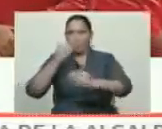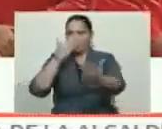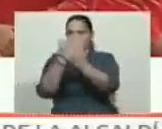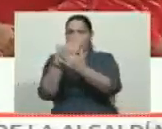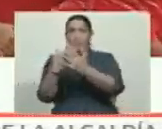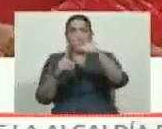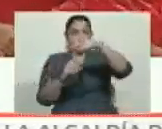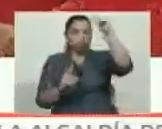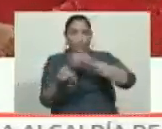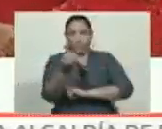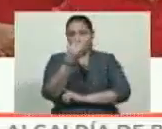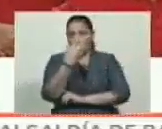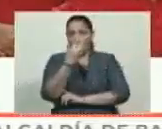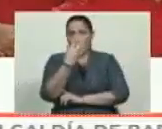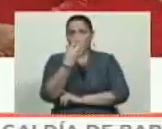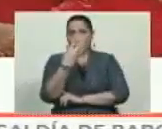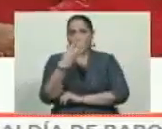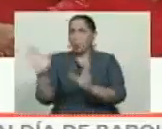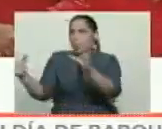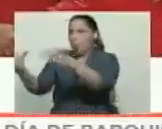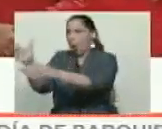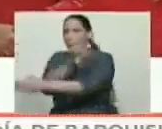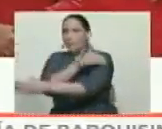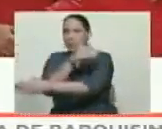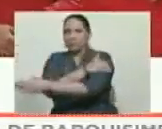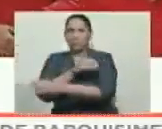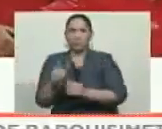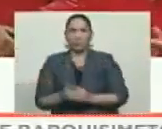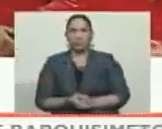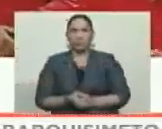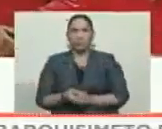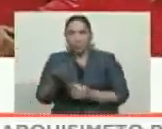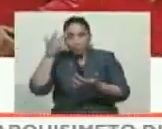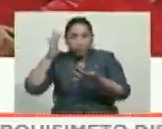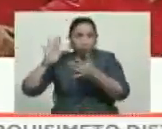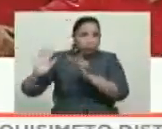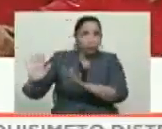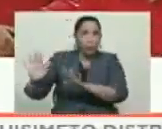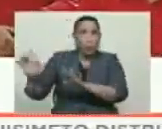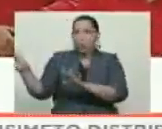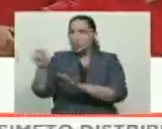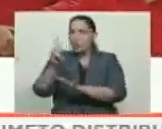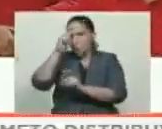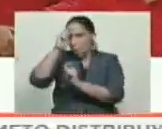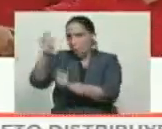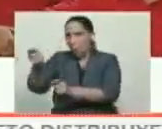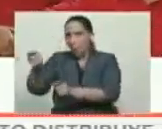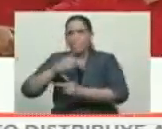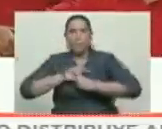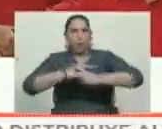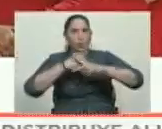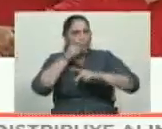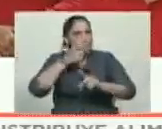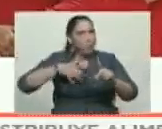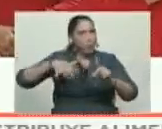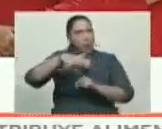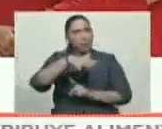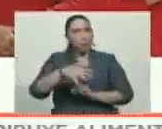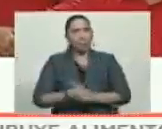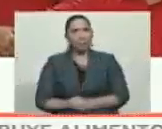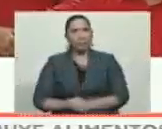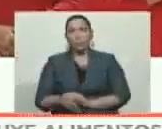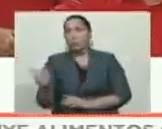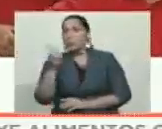Palacio. La derecha venezolana, en su afán de desconocer la voluntad de un pueblo, no